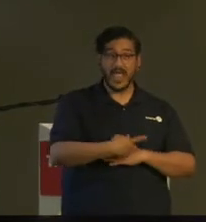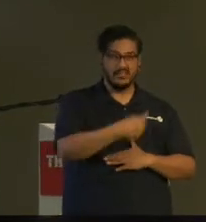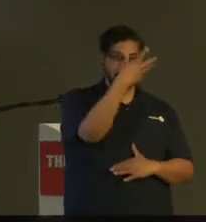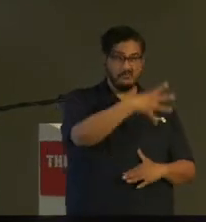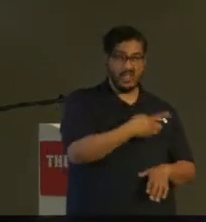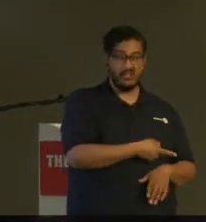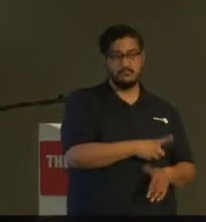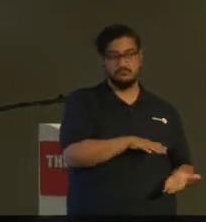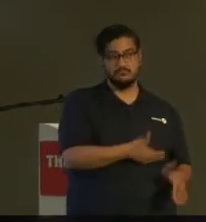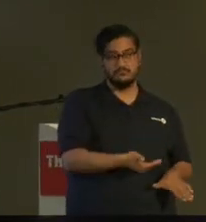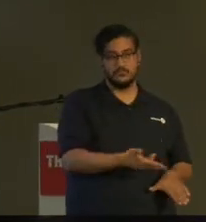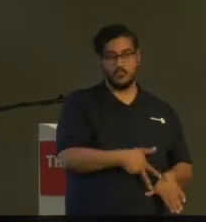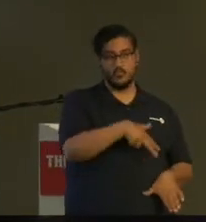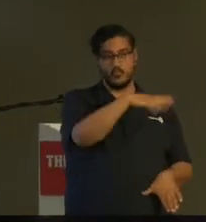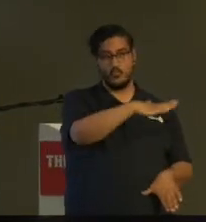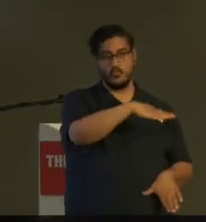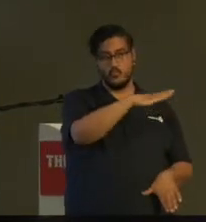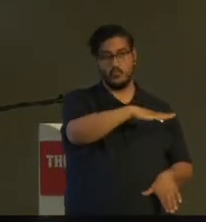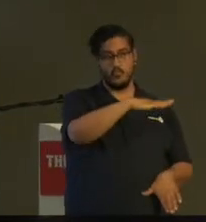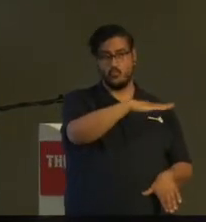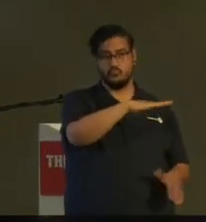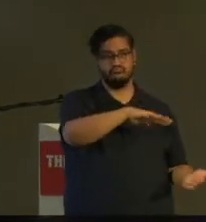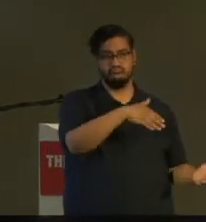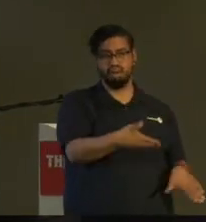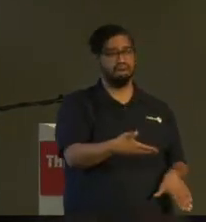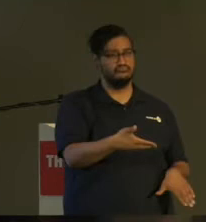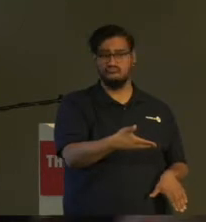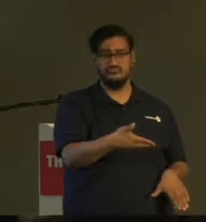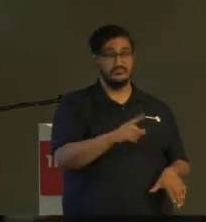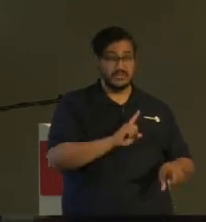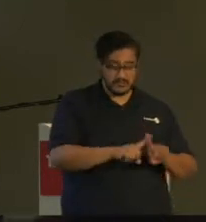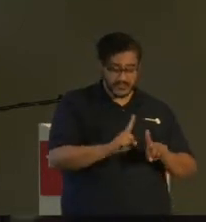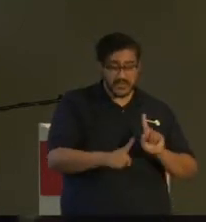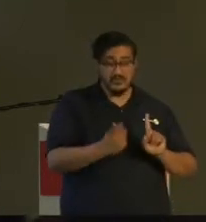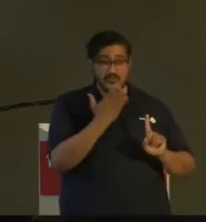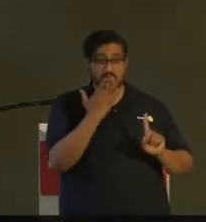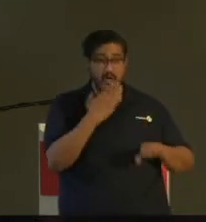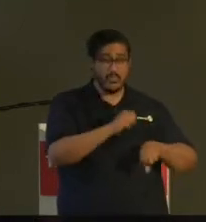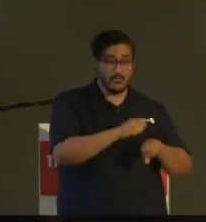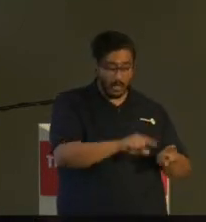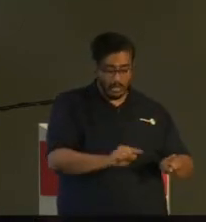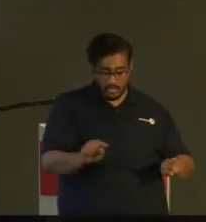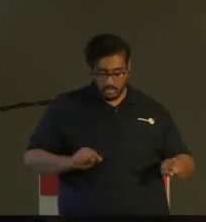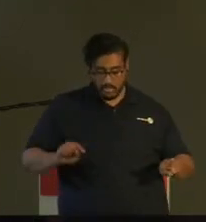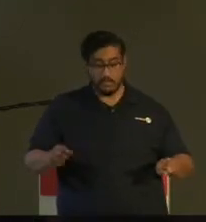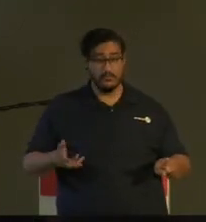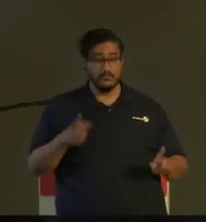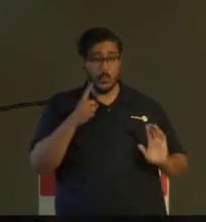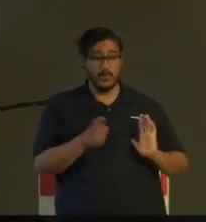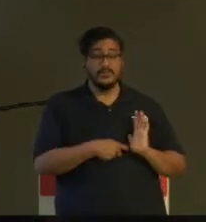muerto, tirado boca arriba, entre las piedras multicolores con las que había recubierto la base.